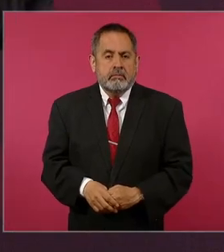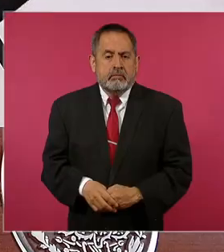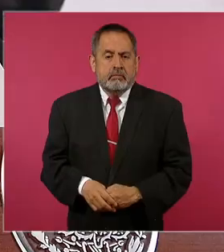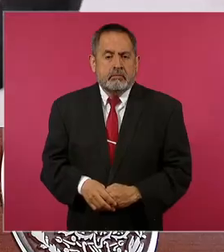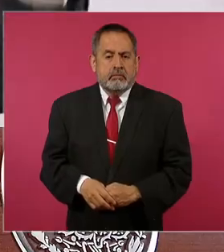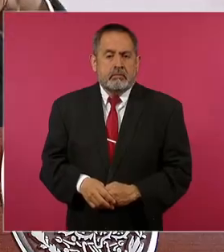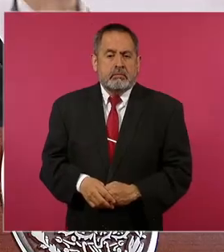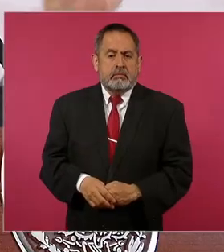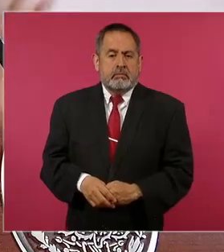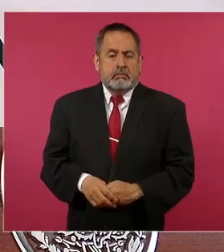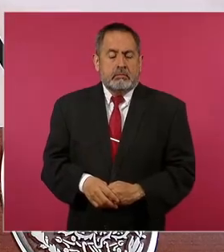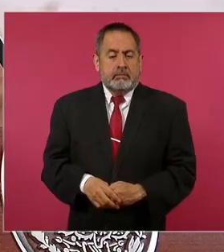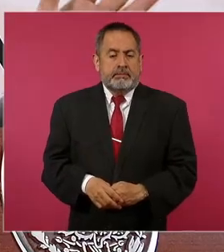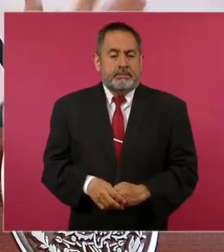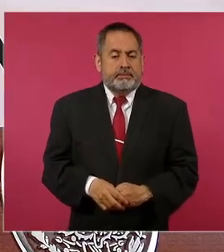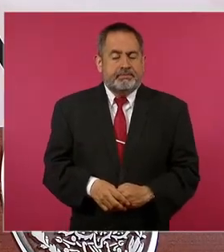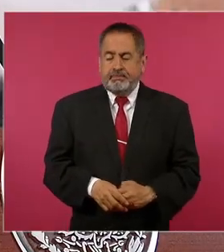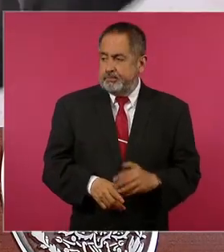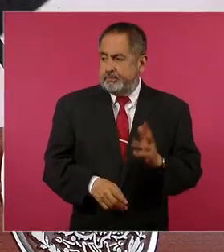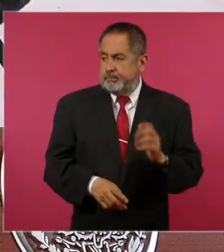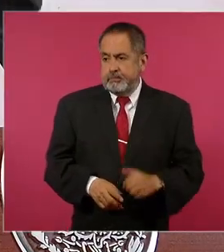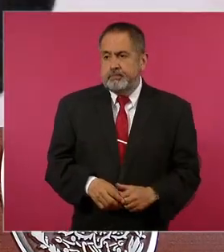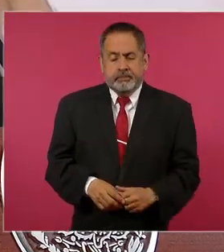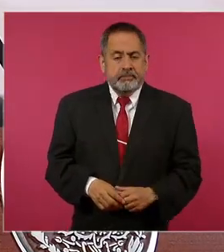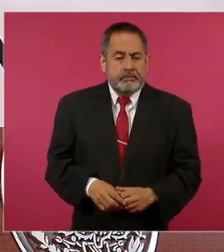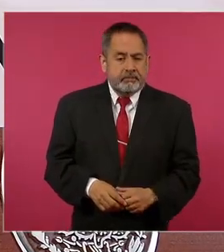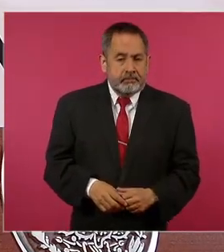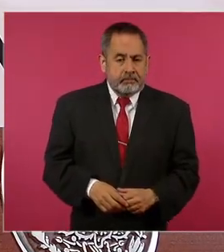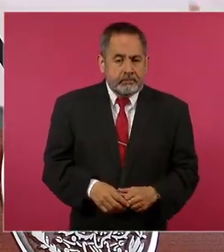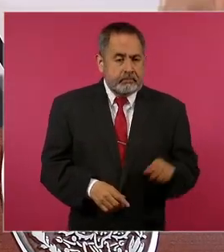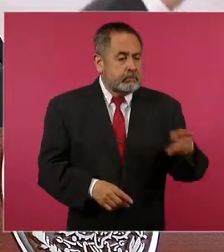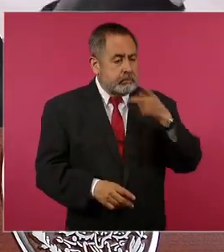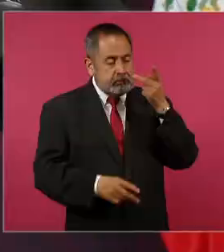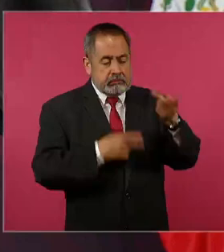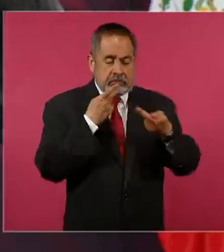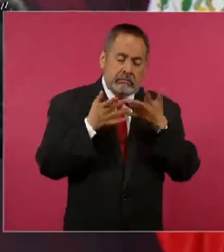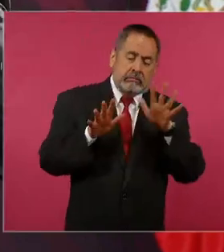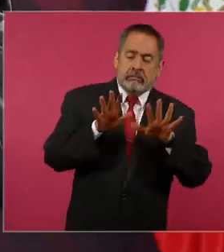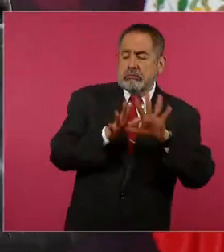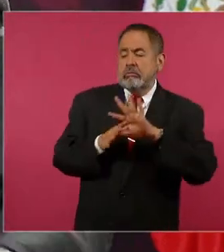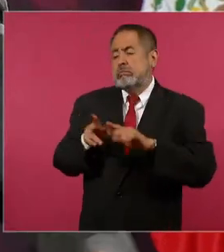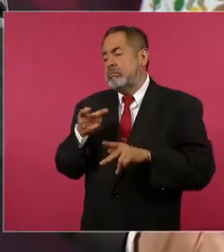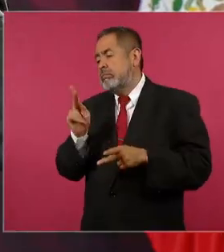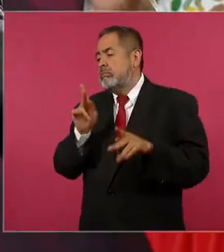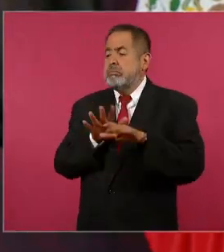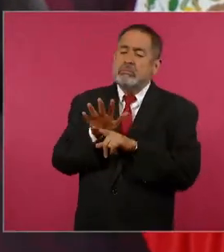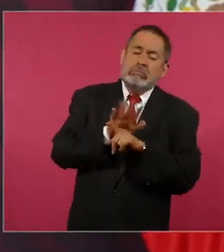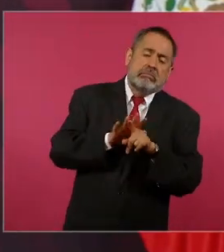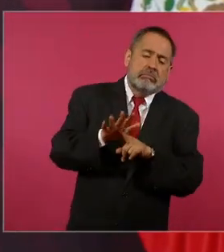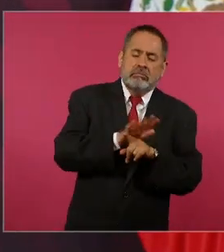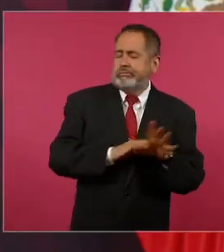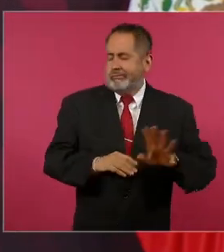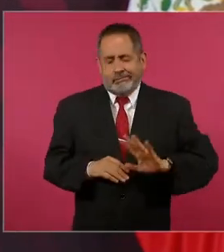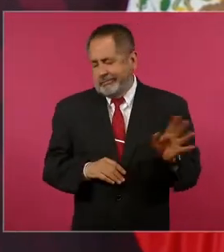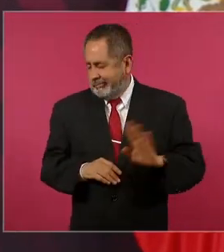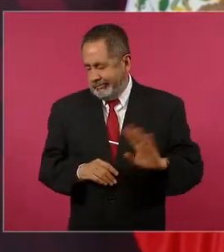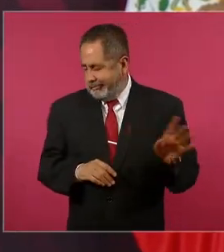Porque aunque le den las vueltas que